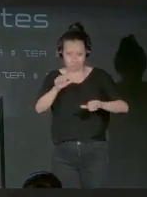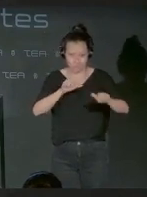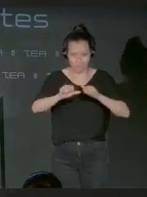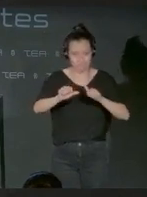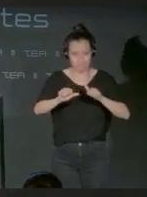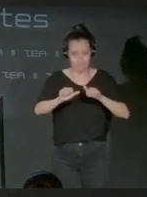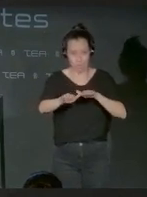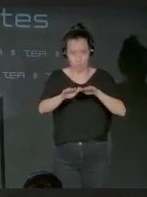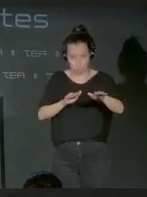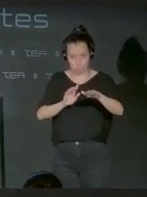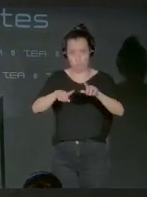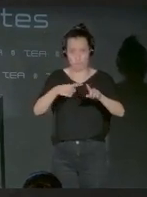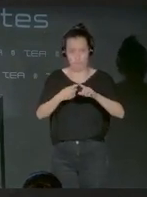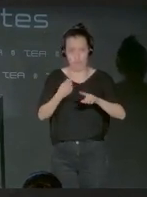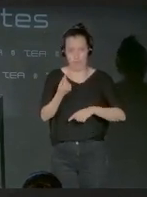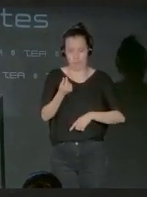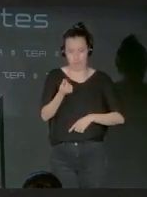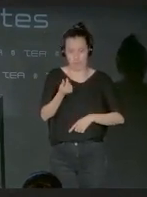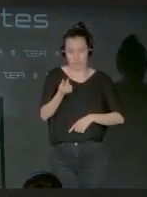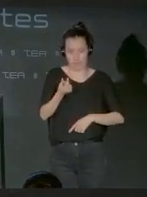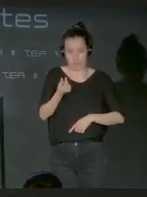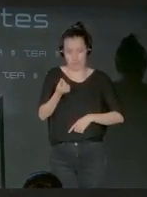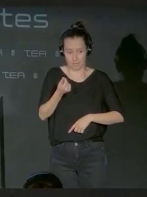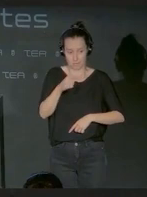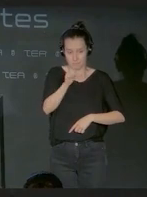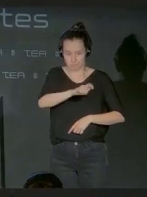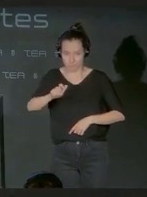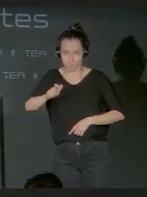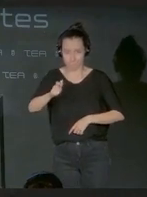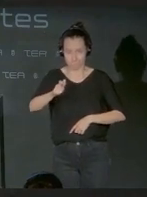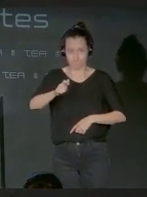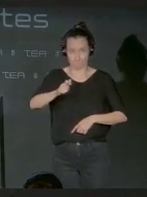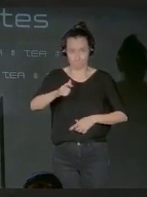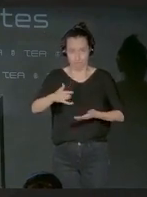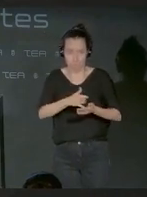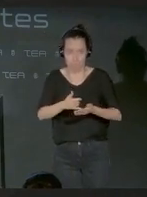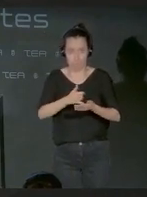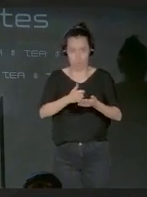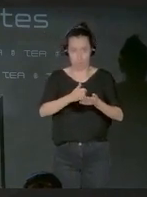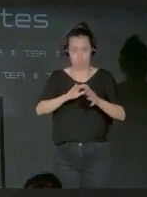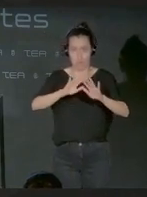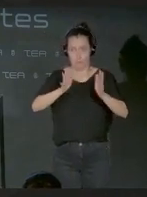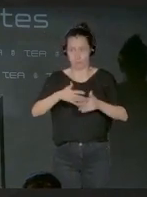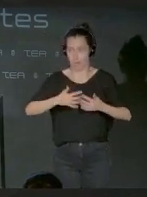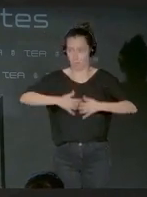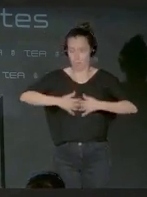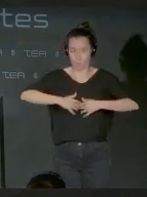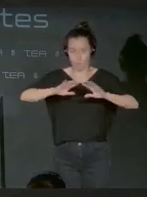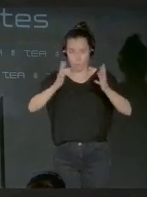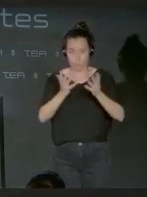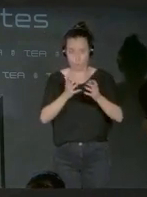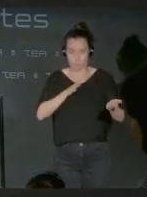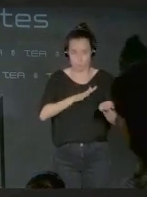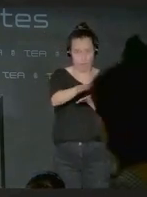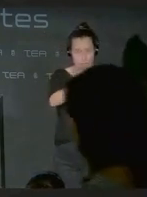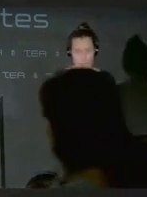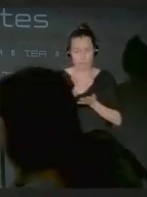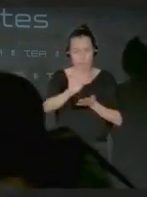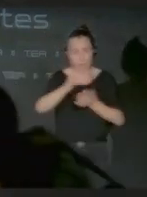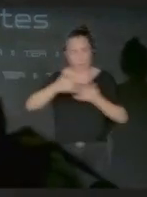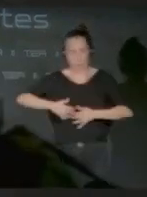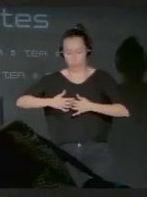impacto de la inflación en los bolsillos de los consumidores pues han influido la industria mundial sin embargo la industria Española y la industria